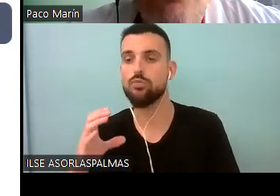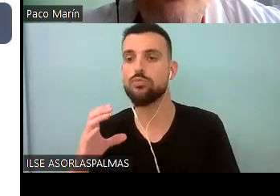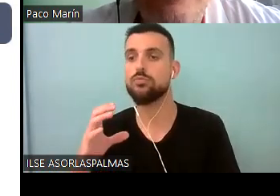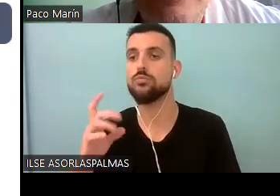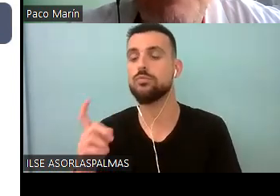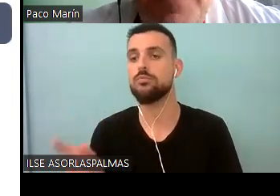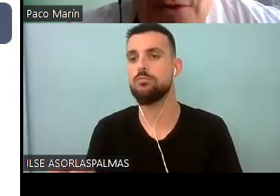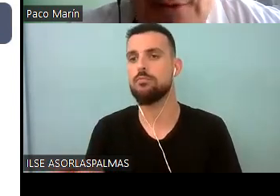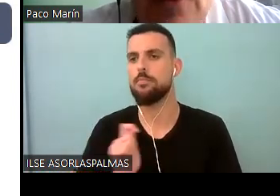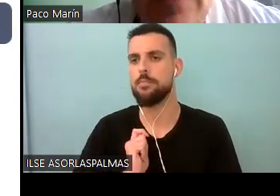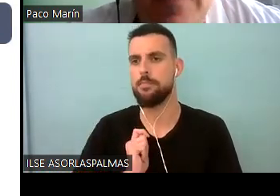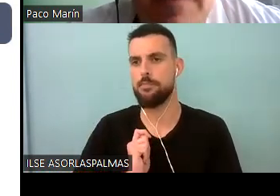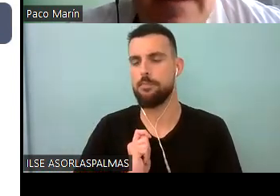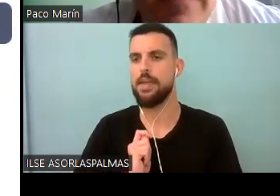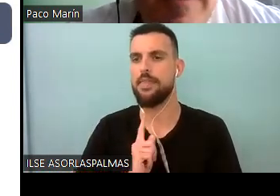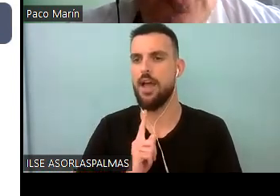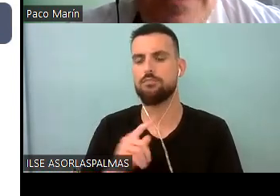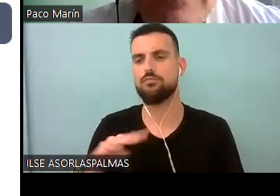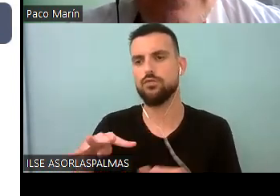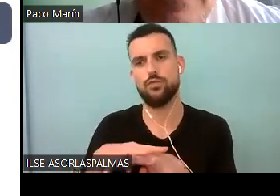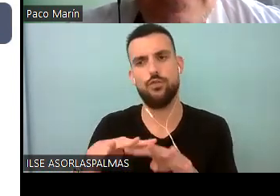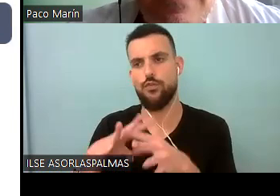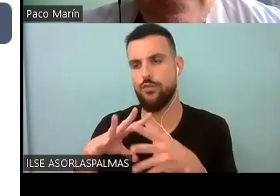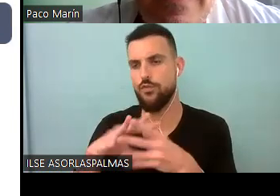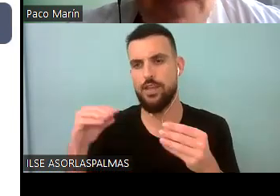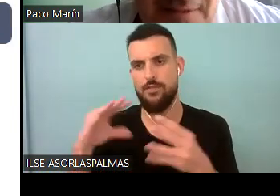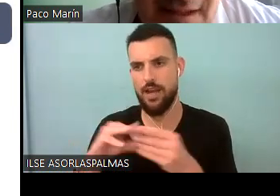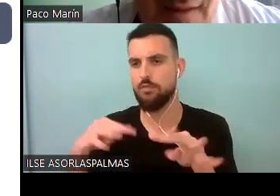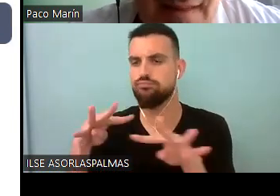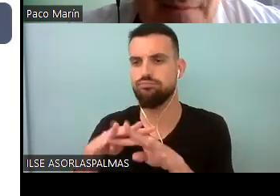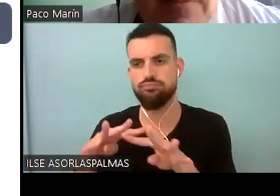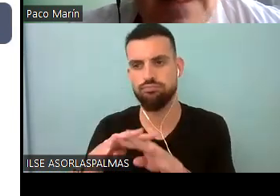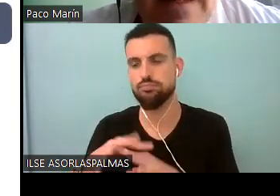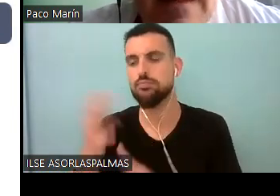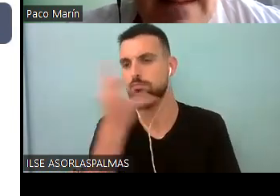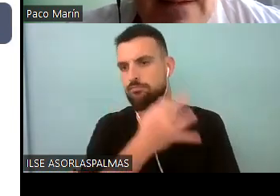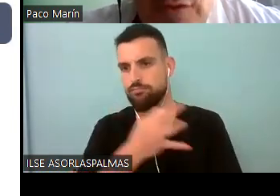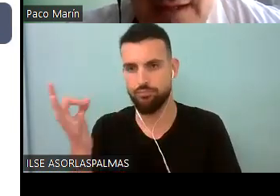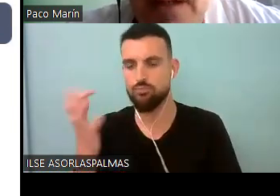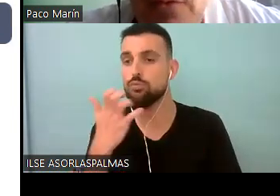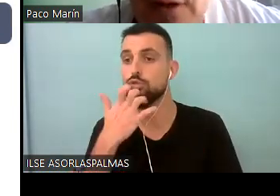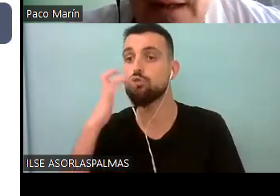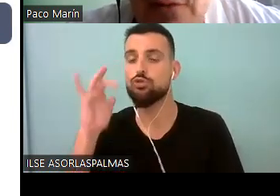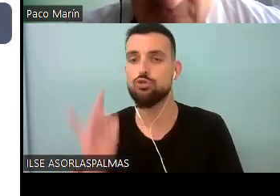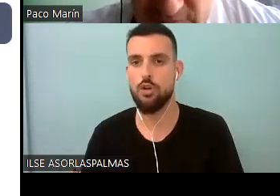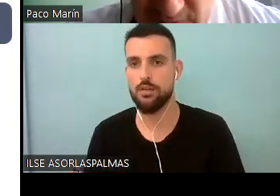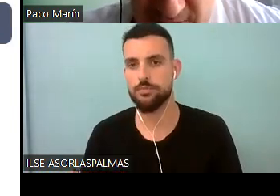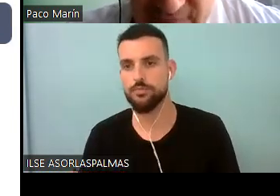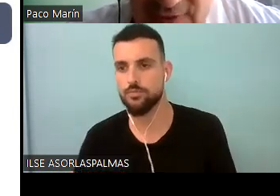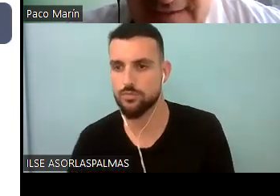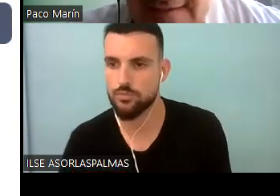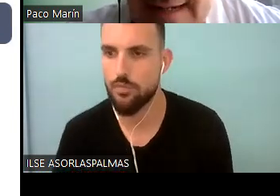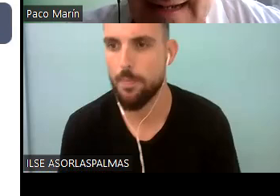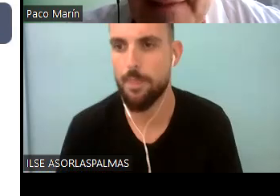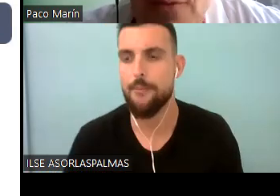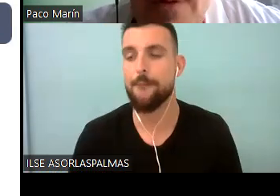actúa como prebiótico, es fibra pura, es fibra adecuada además para conseguir una